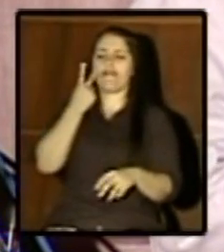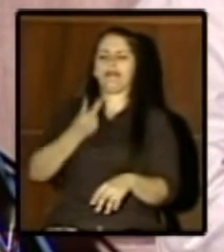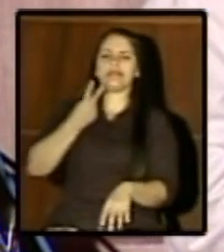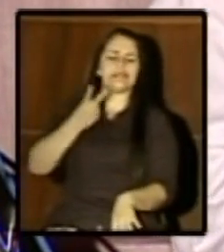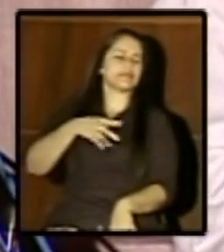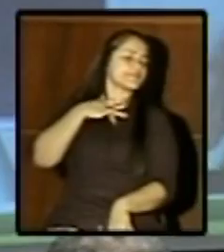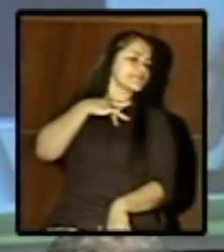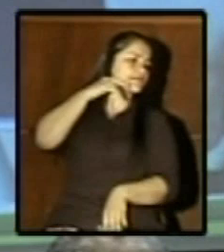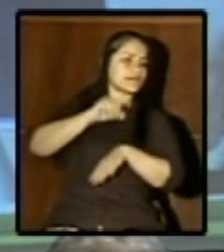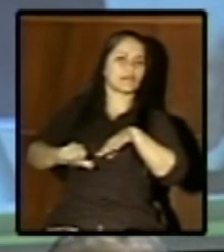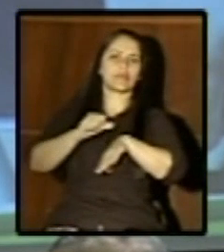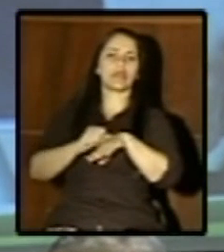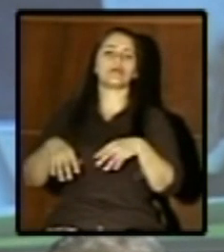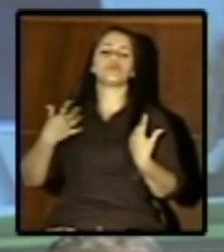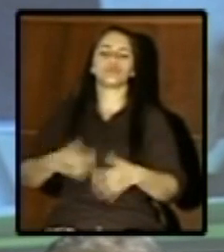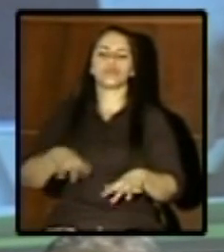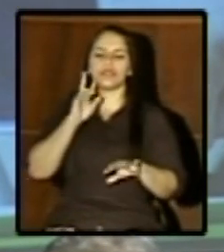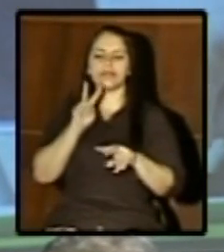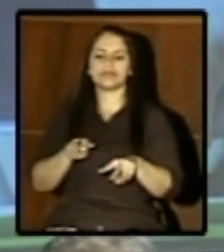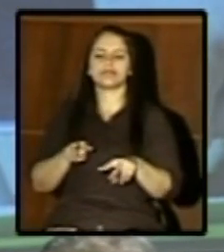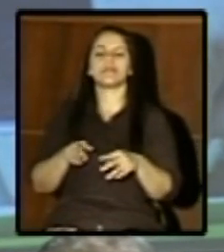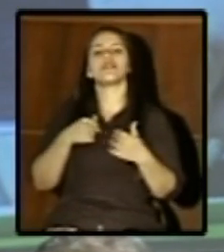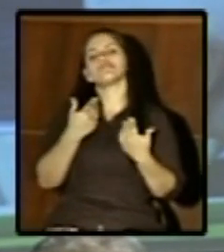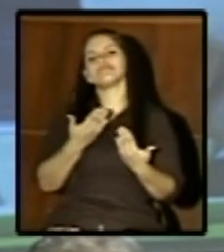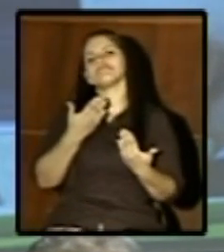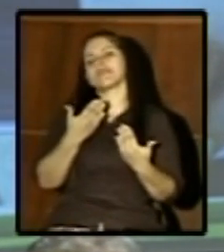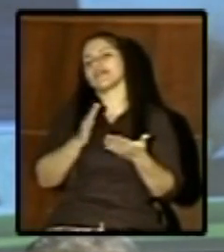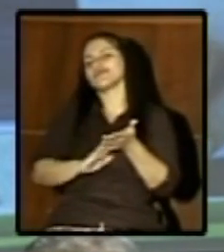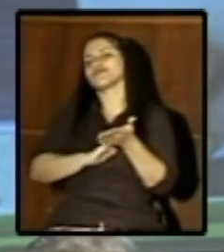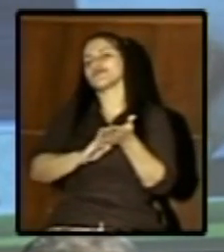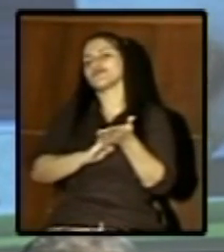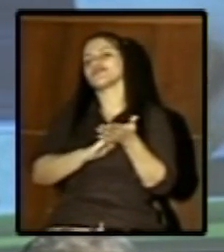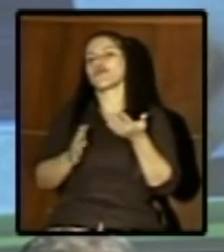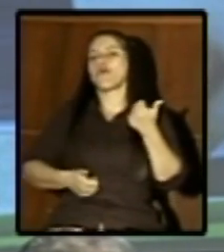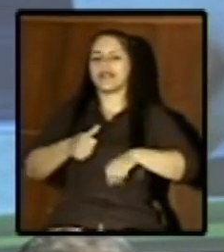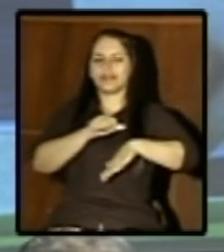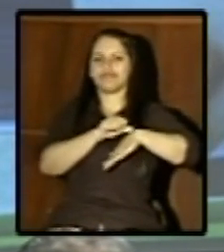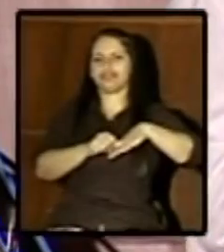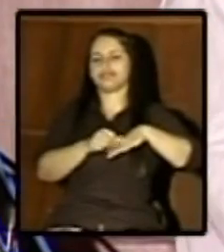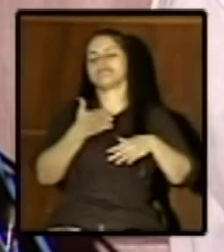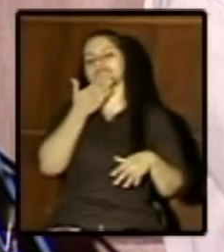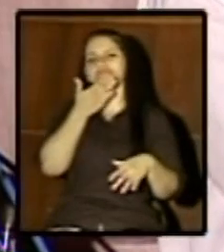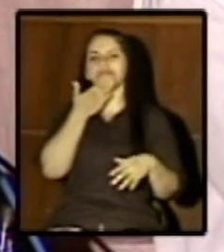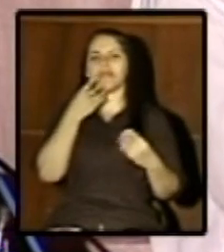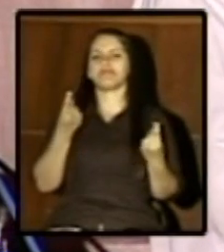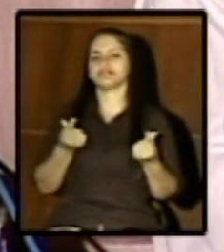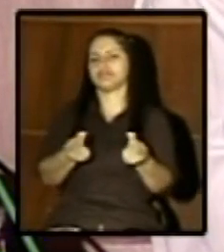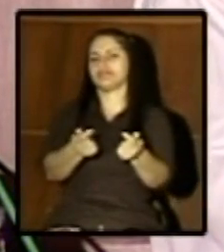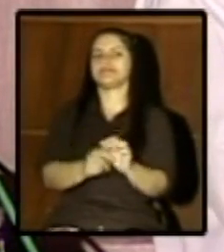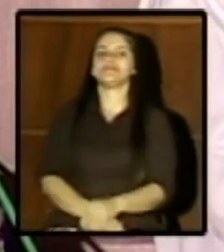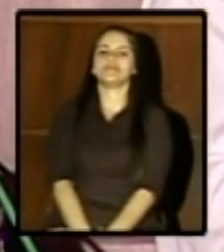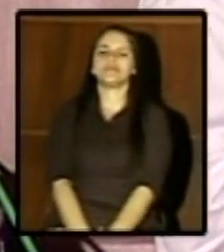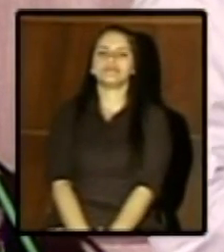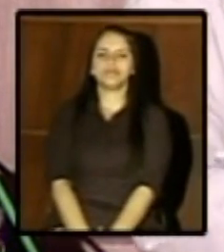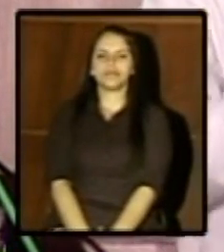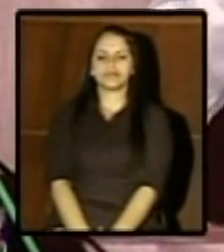inflamados. Y los pies hacen unas deformidades tremendas, pues yo que los veo tanto en cirugía y todo, son deformidades bastante grotescas, pero